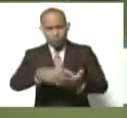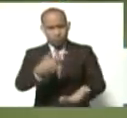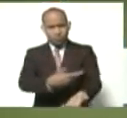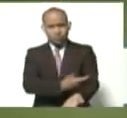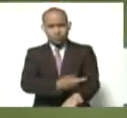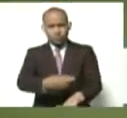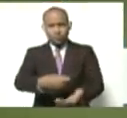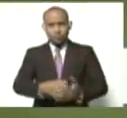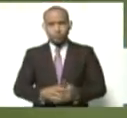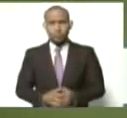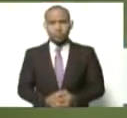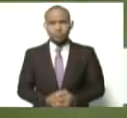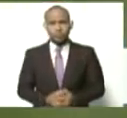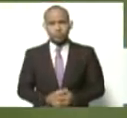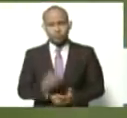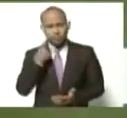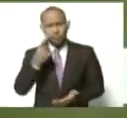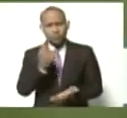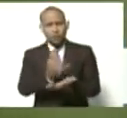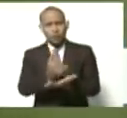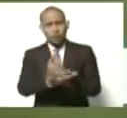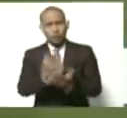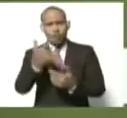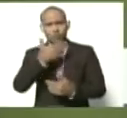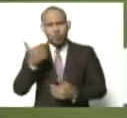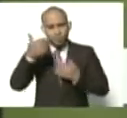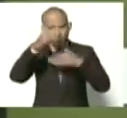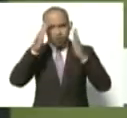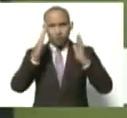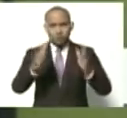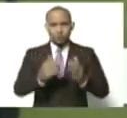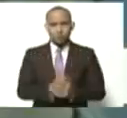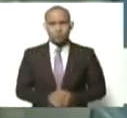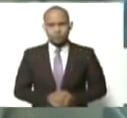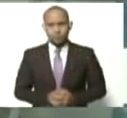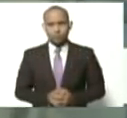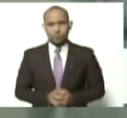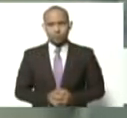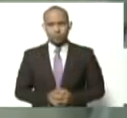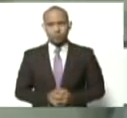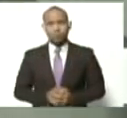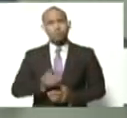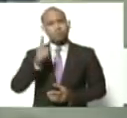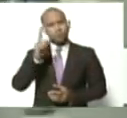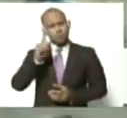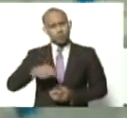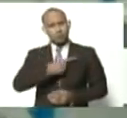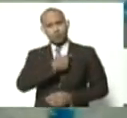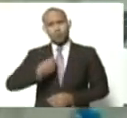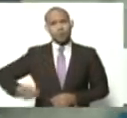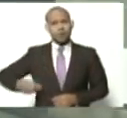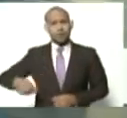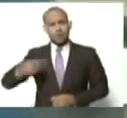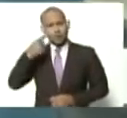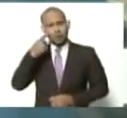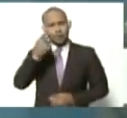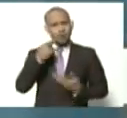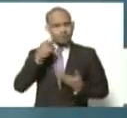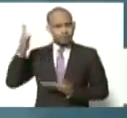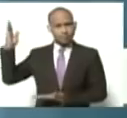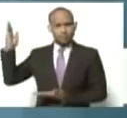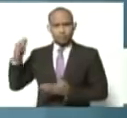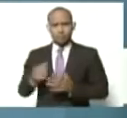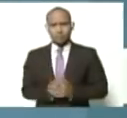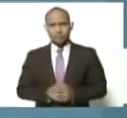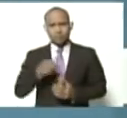estos pacientes para garantizarle una mejor atención. Adelante, gobernadora. Así es, presidente, y como lo puede ver en las imágenes, ya